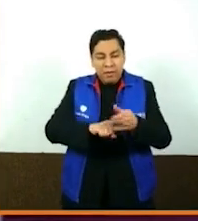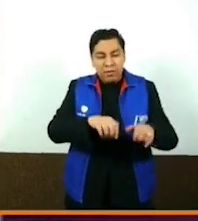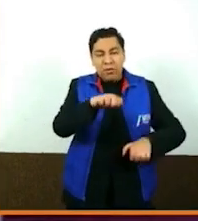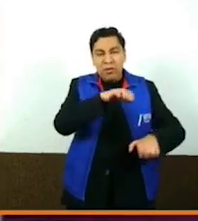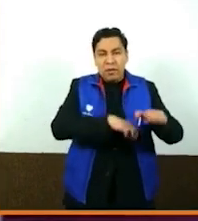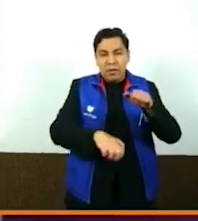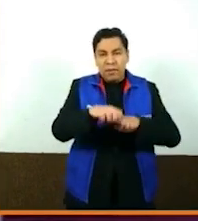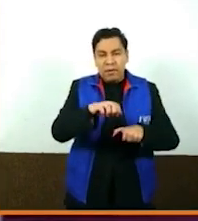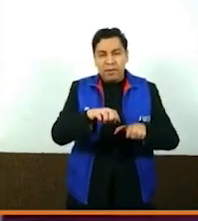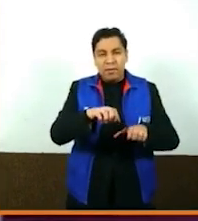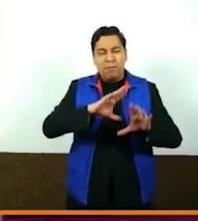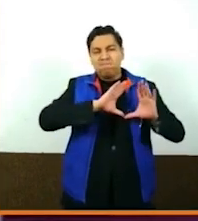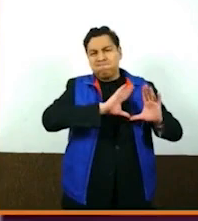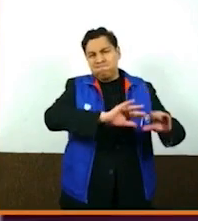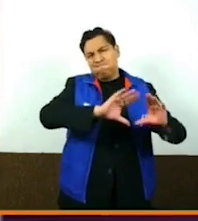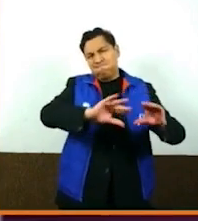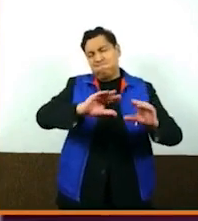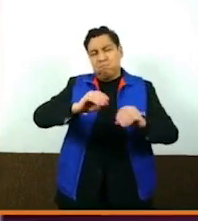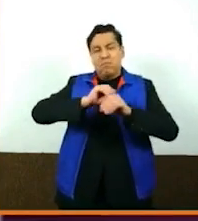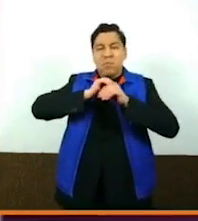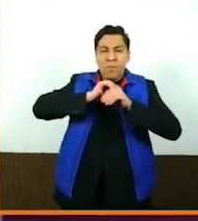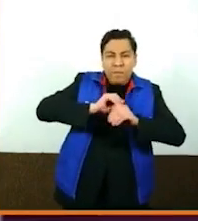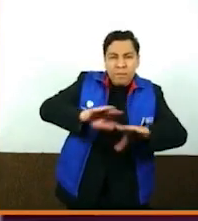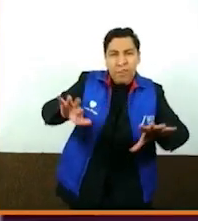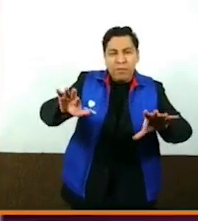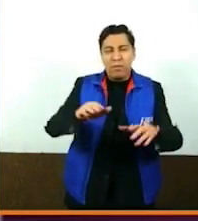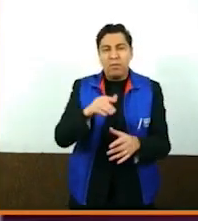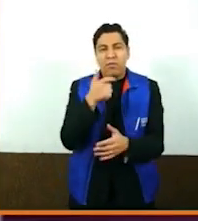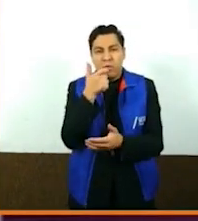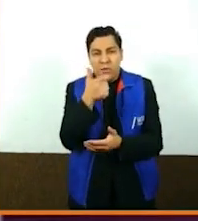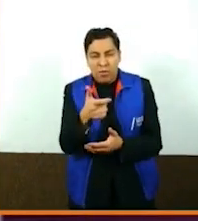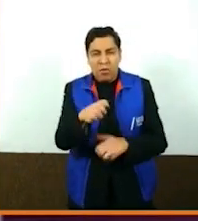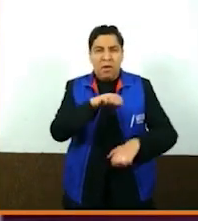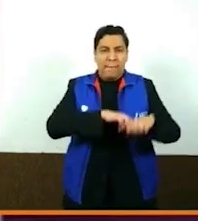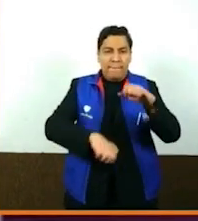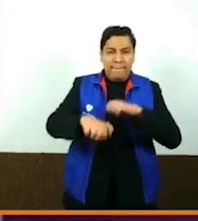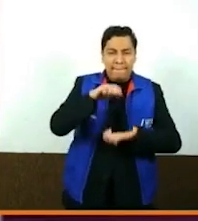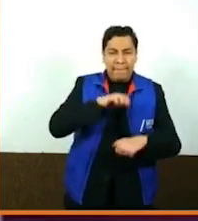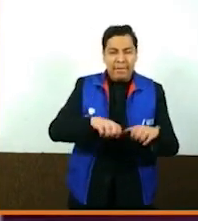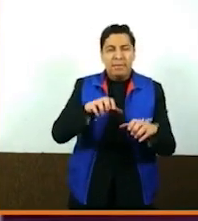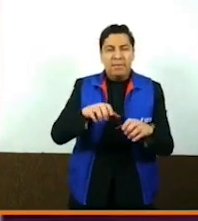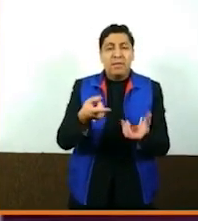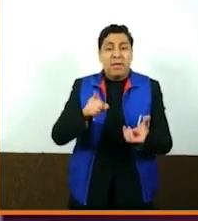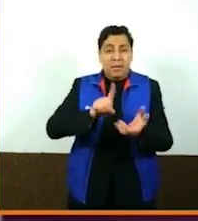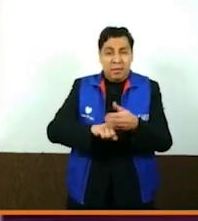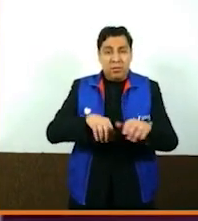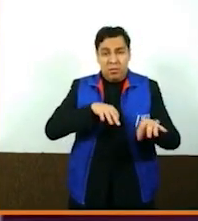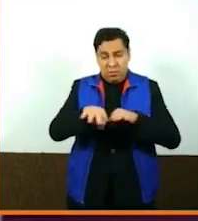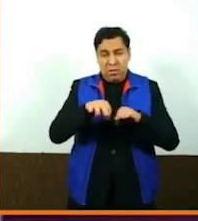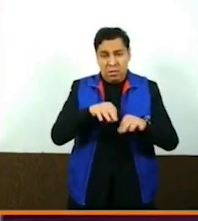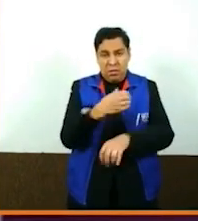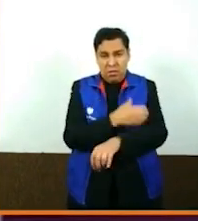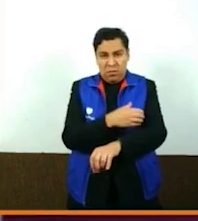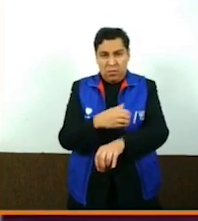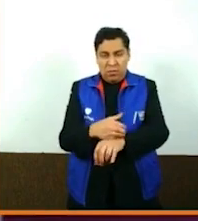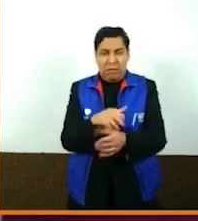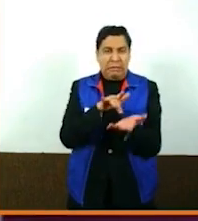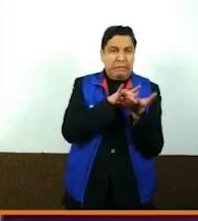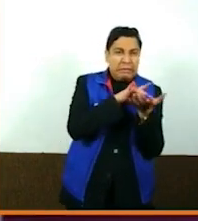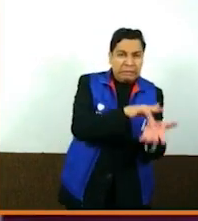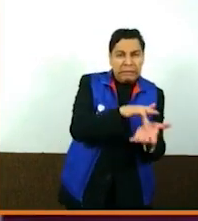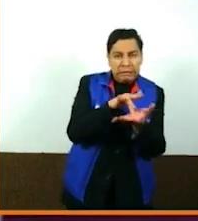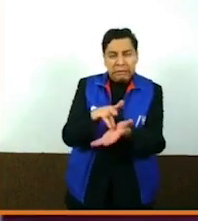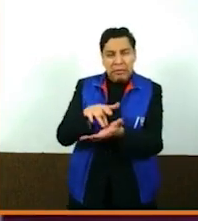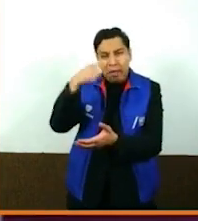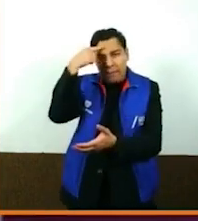conocer la dimensión social y económica que generamos las empresas y los empresarios, así como nuestra contribución para el